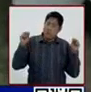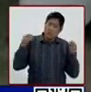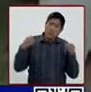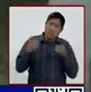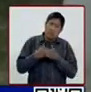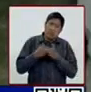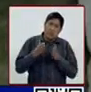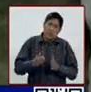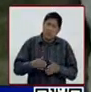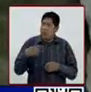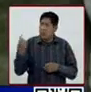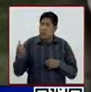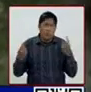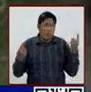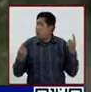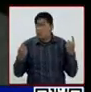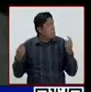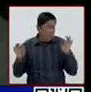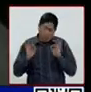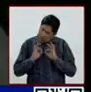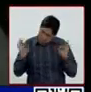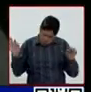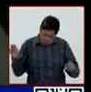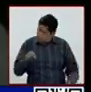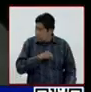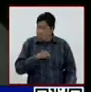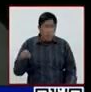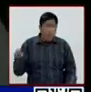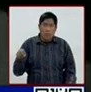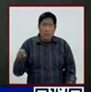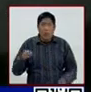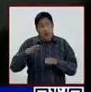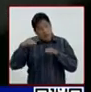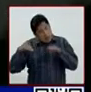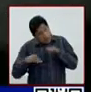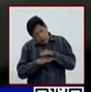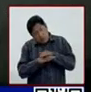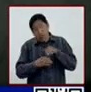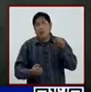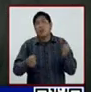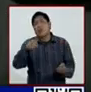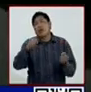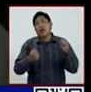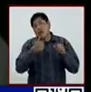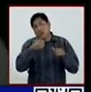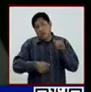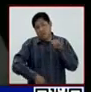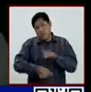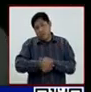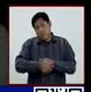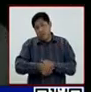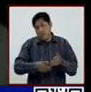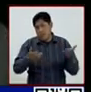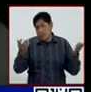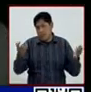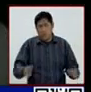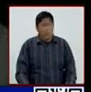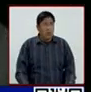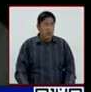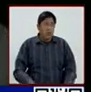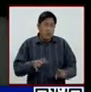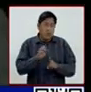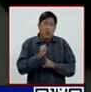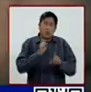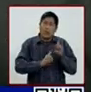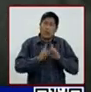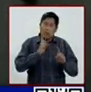nada a ningún lado ni tengo que esconder debajo del auto Sí allá nos escondemos dentro del auto y de